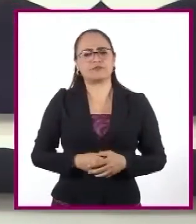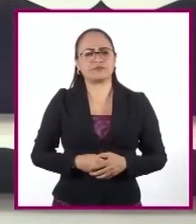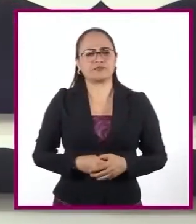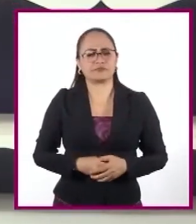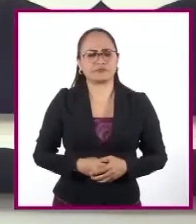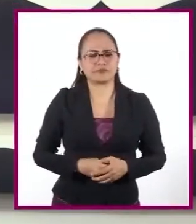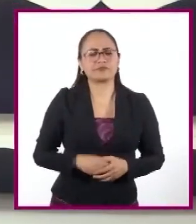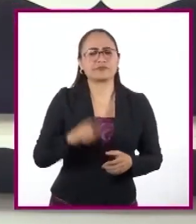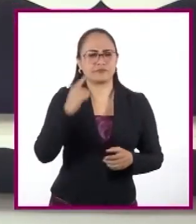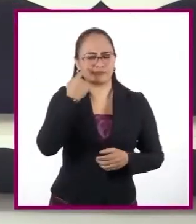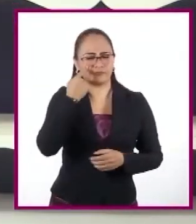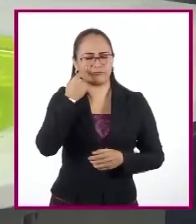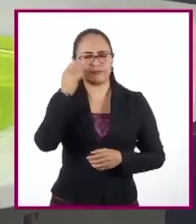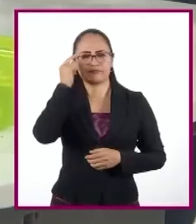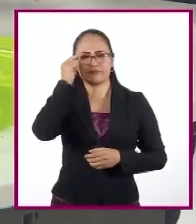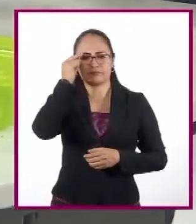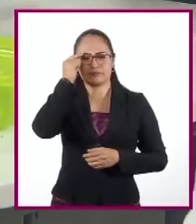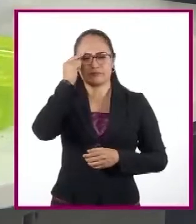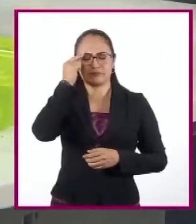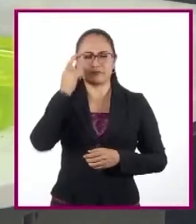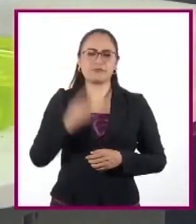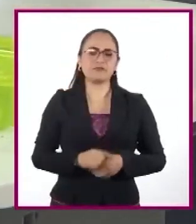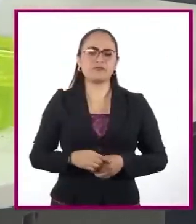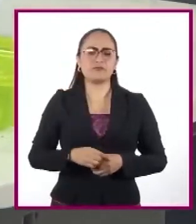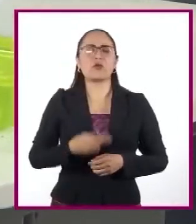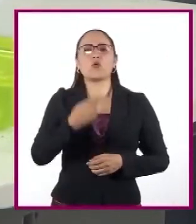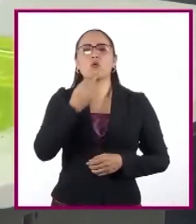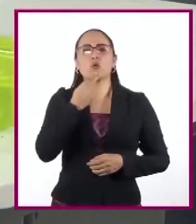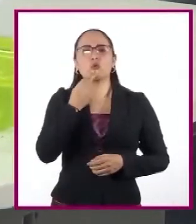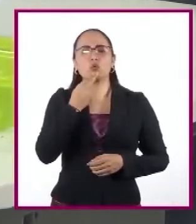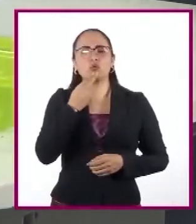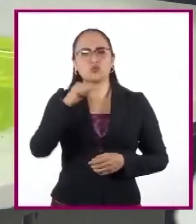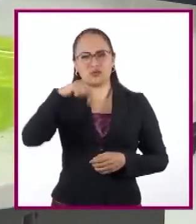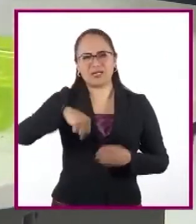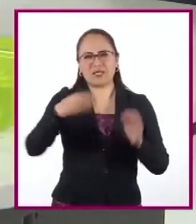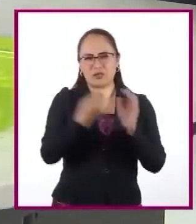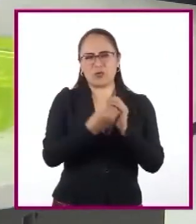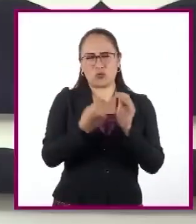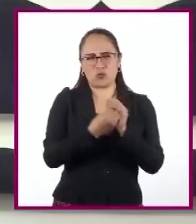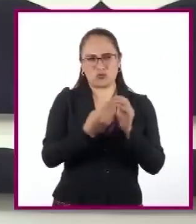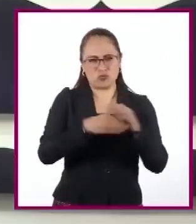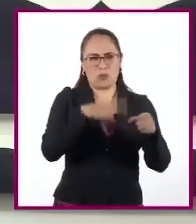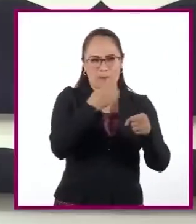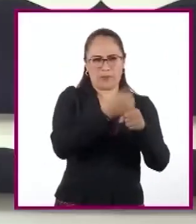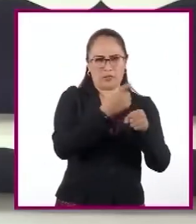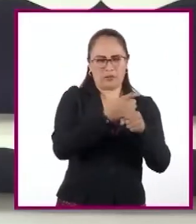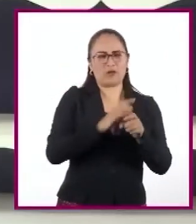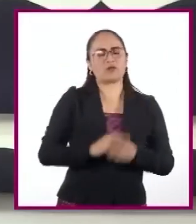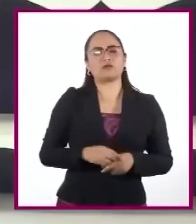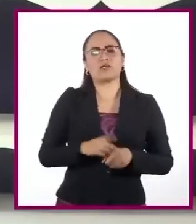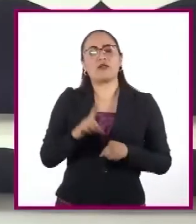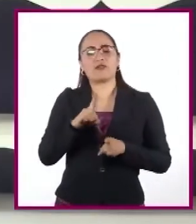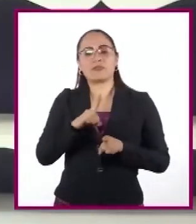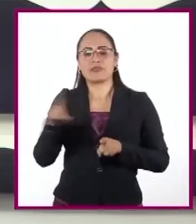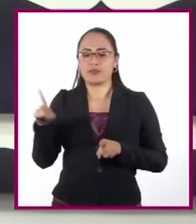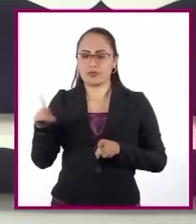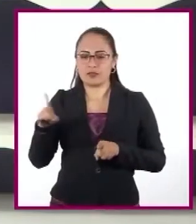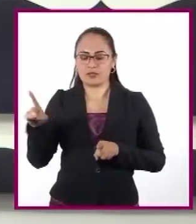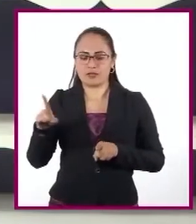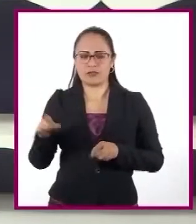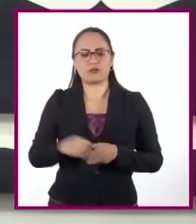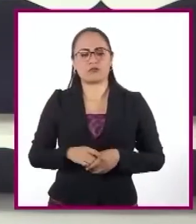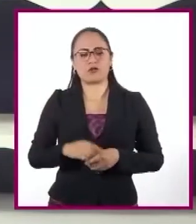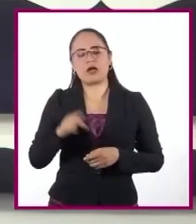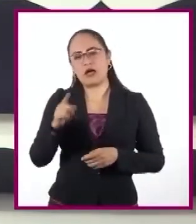Los clasificaremos primero de acuerdo con su uso durante la sesión. En el costado derecho colocaremos los